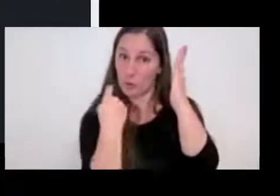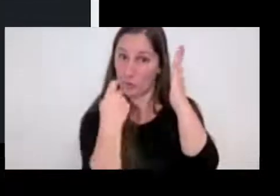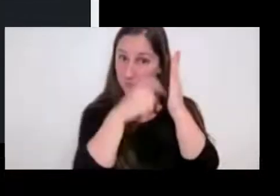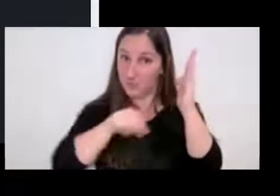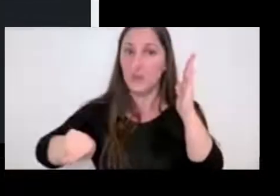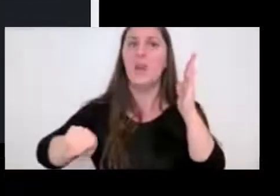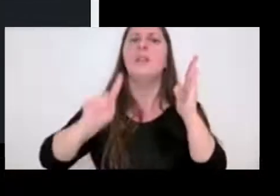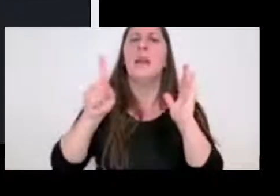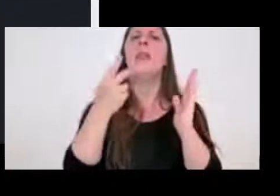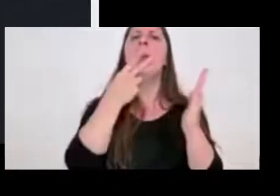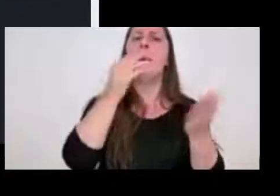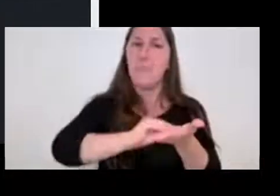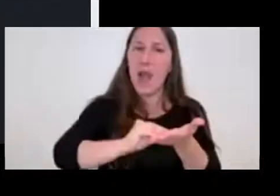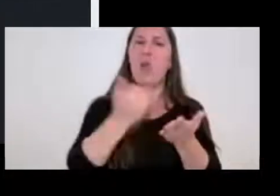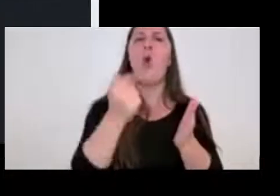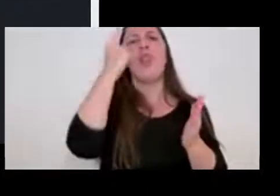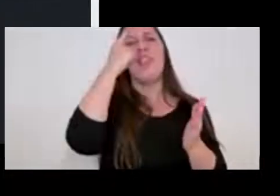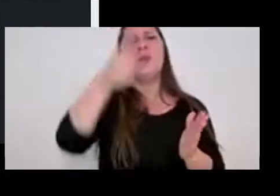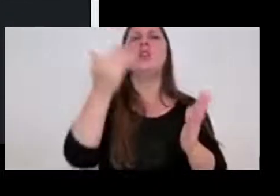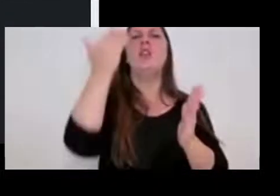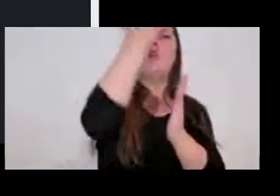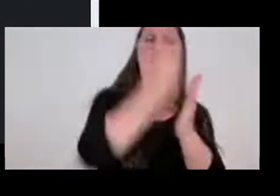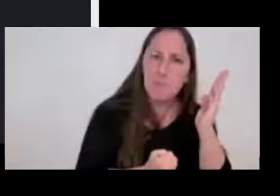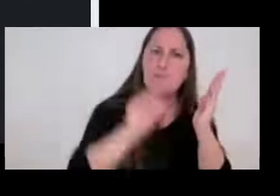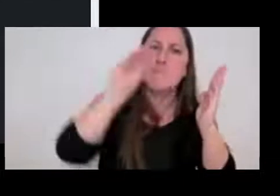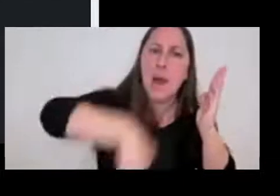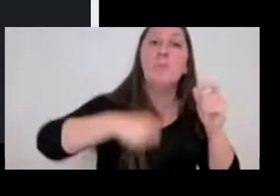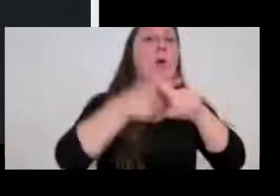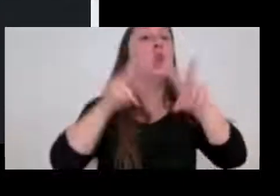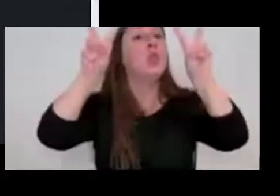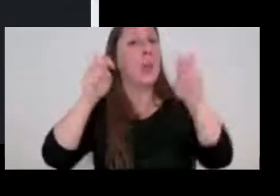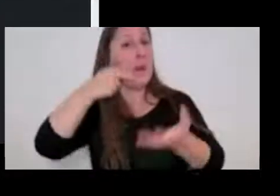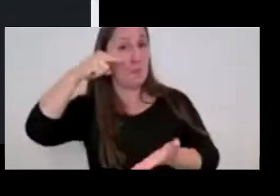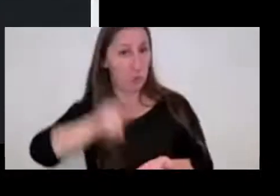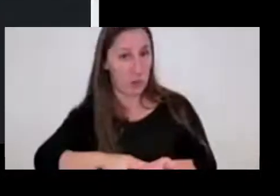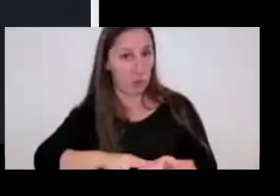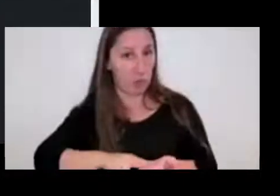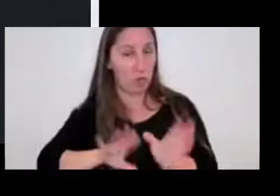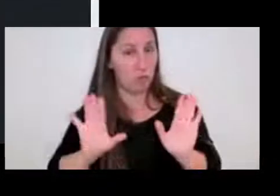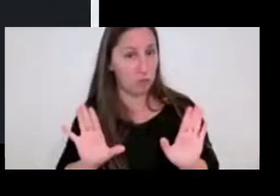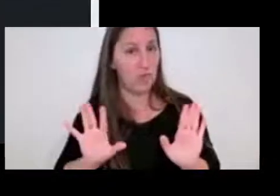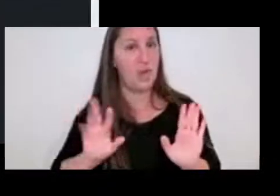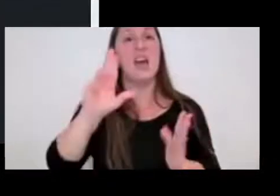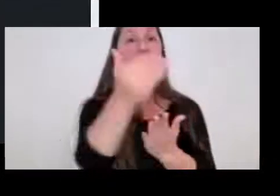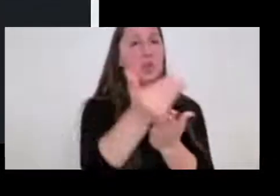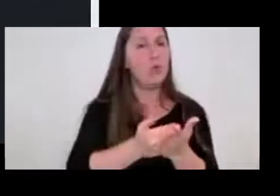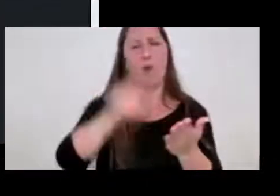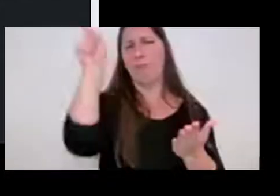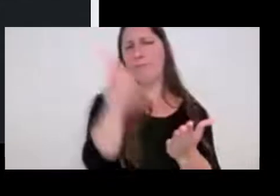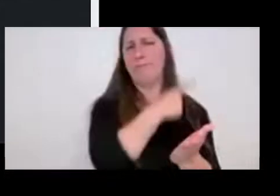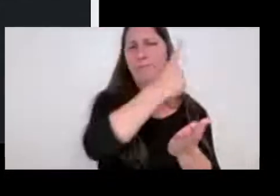podía retener un 10% más por cuestiones impositivas. Esa resolución fue derogada en el 2004 por